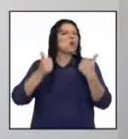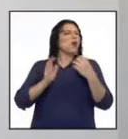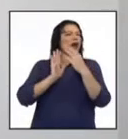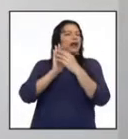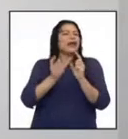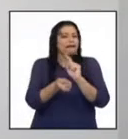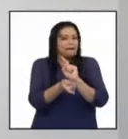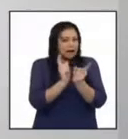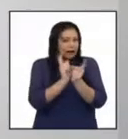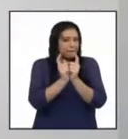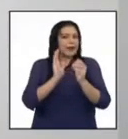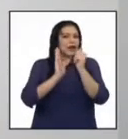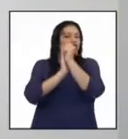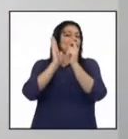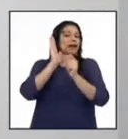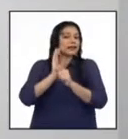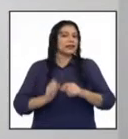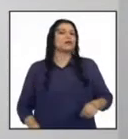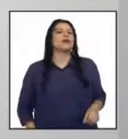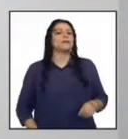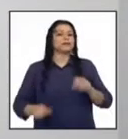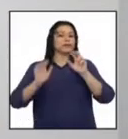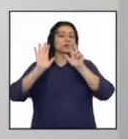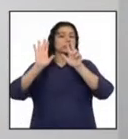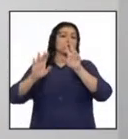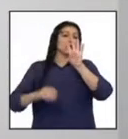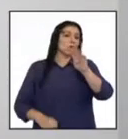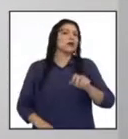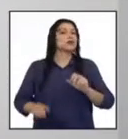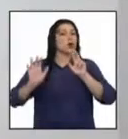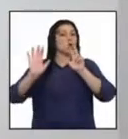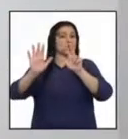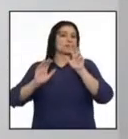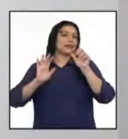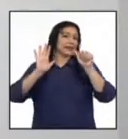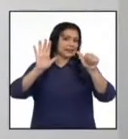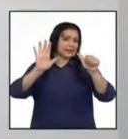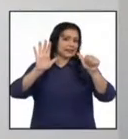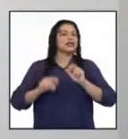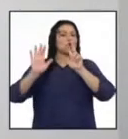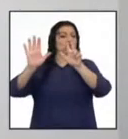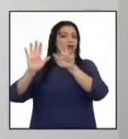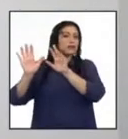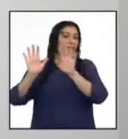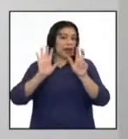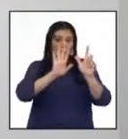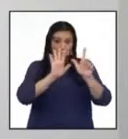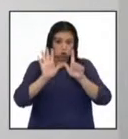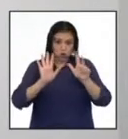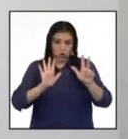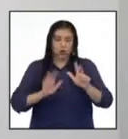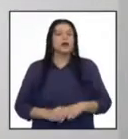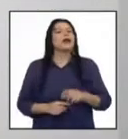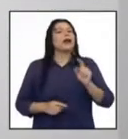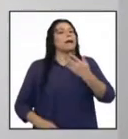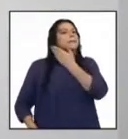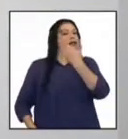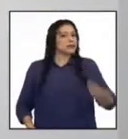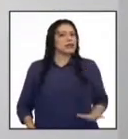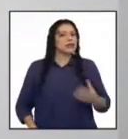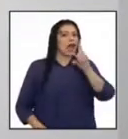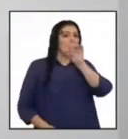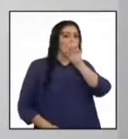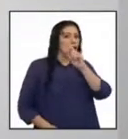en modificar los artículos 84, 86 y 88. El presidente